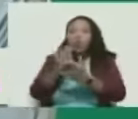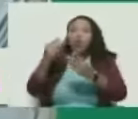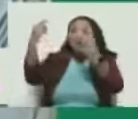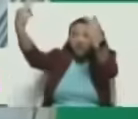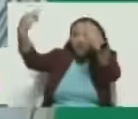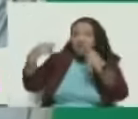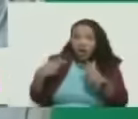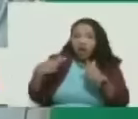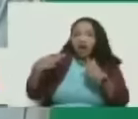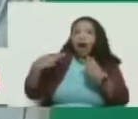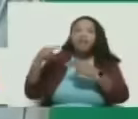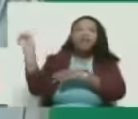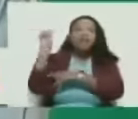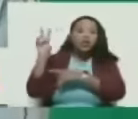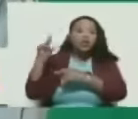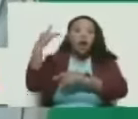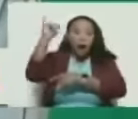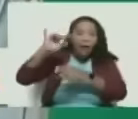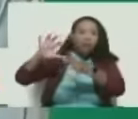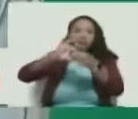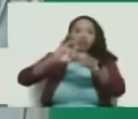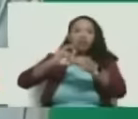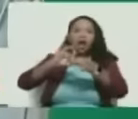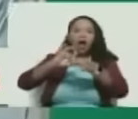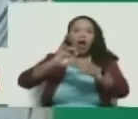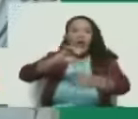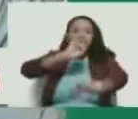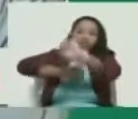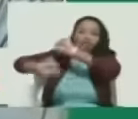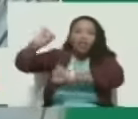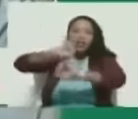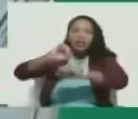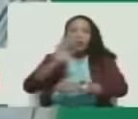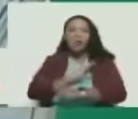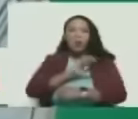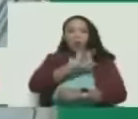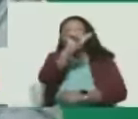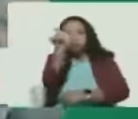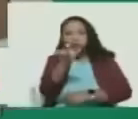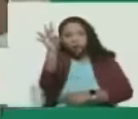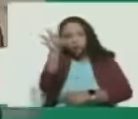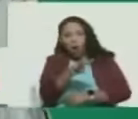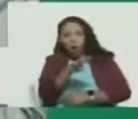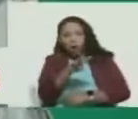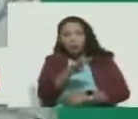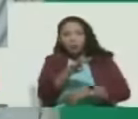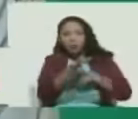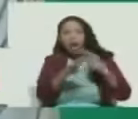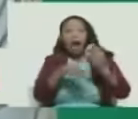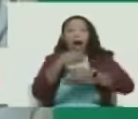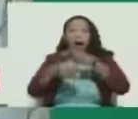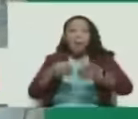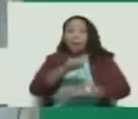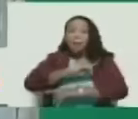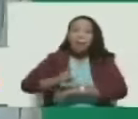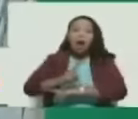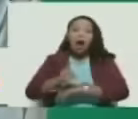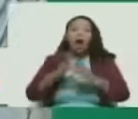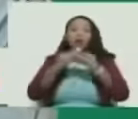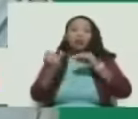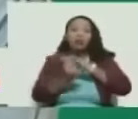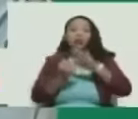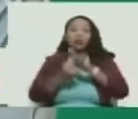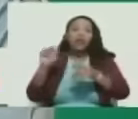está unida en la defensa de su territorio. Y no solamente hablemos en una sola voz, sino que le demos un mandato a todas las